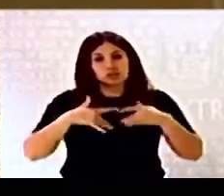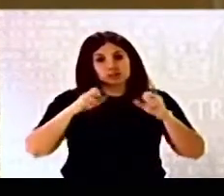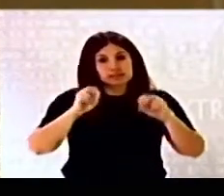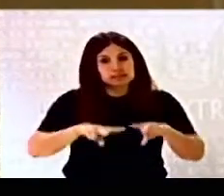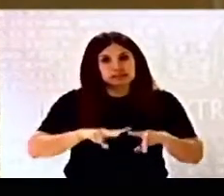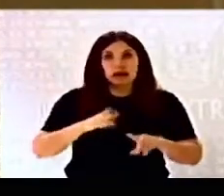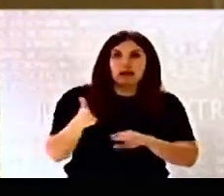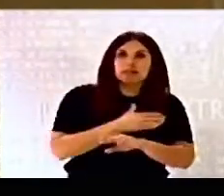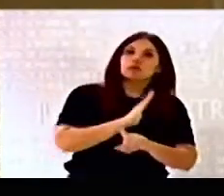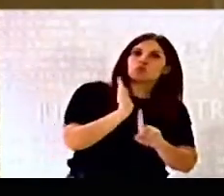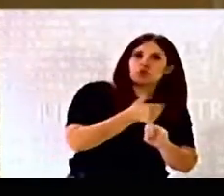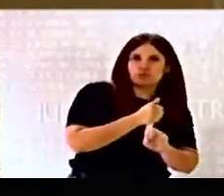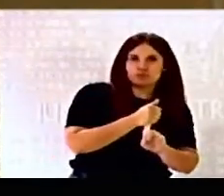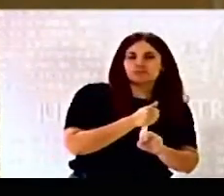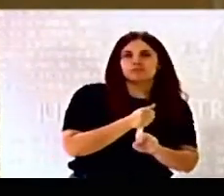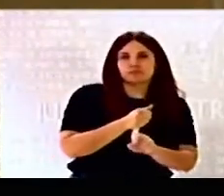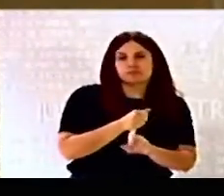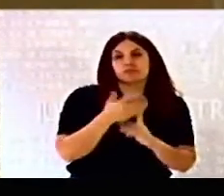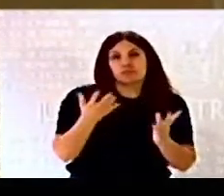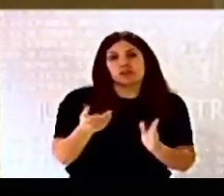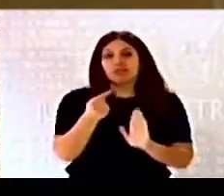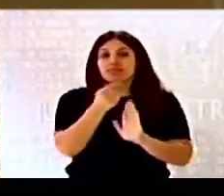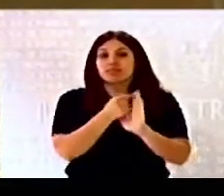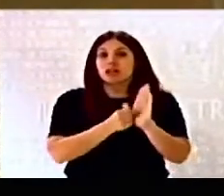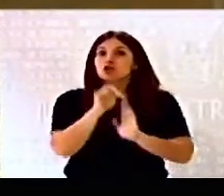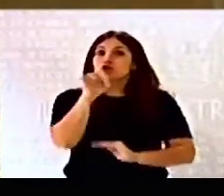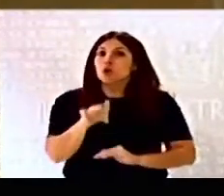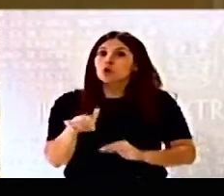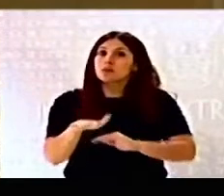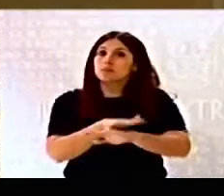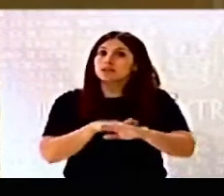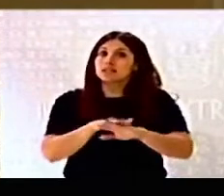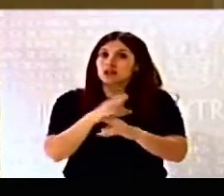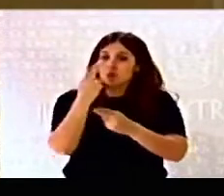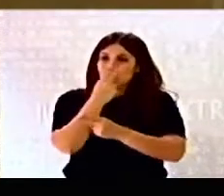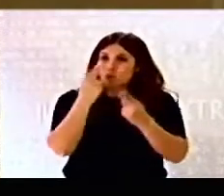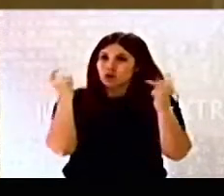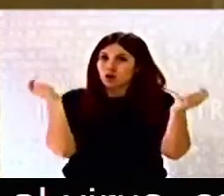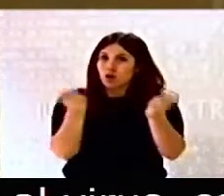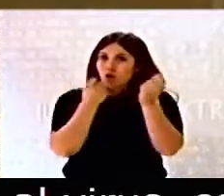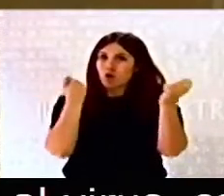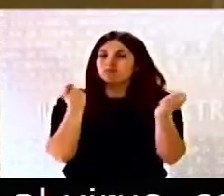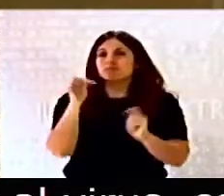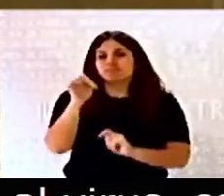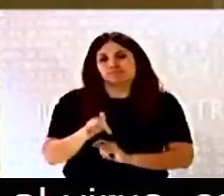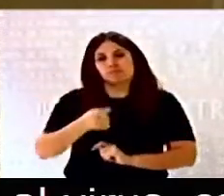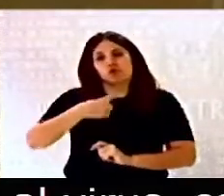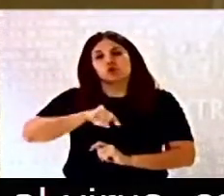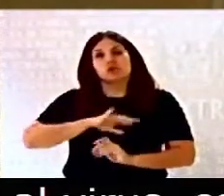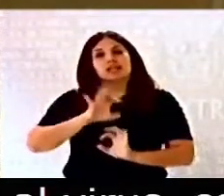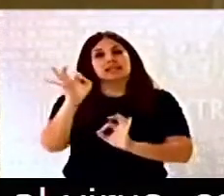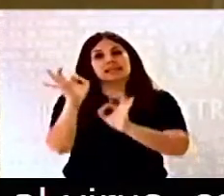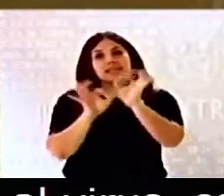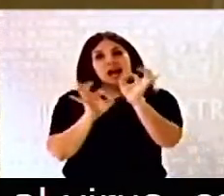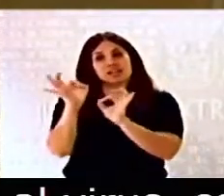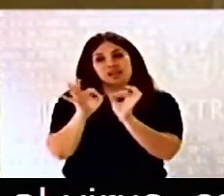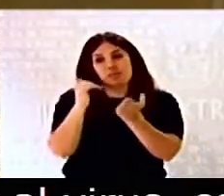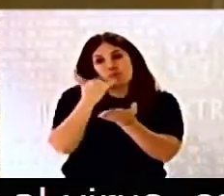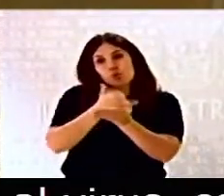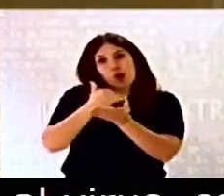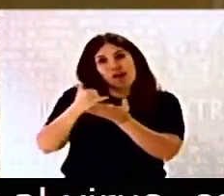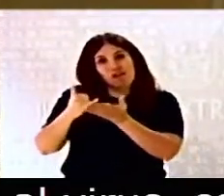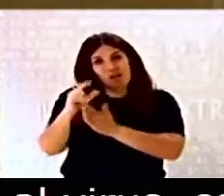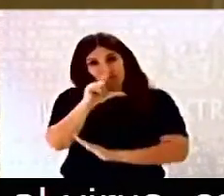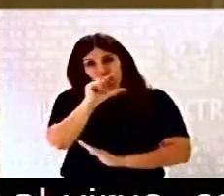hoy que publica el Ministerio, estamos en una tasa de realización de pruebas por